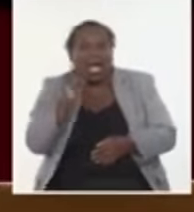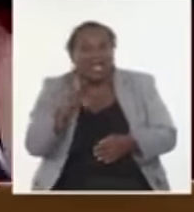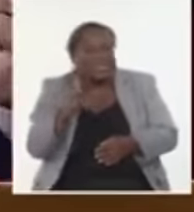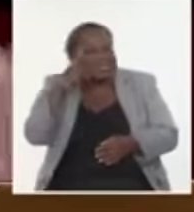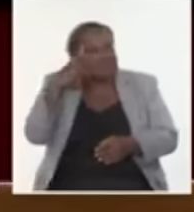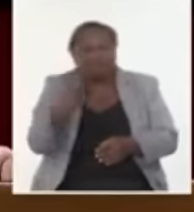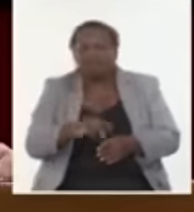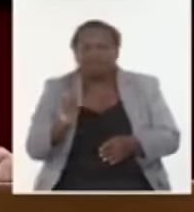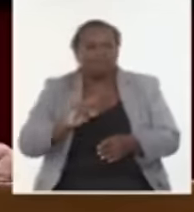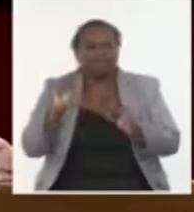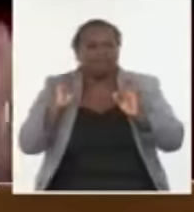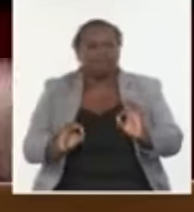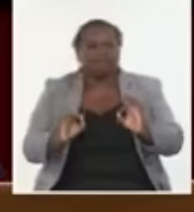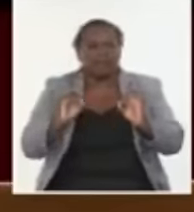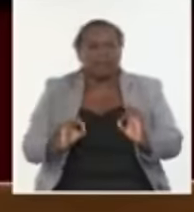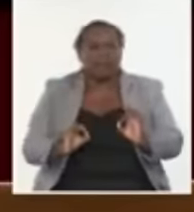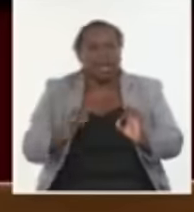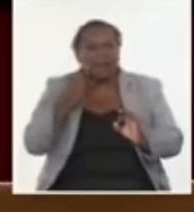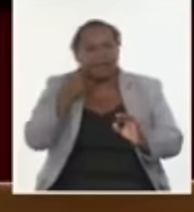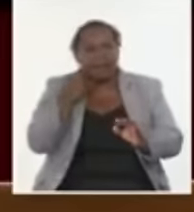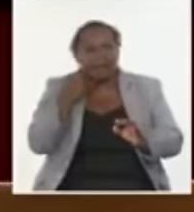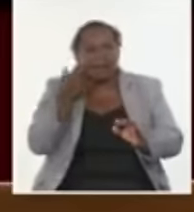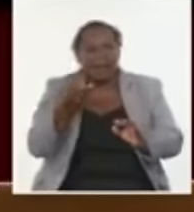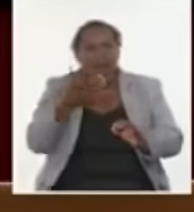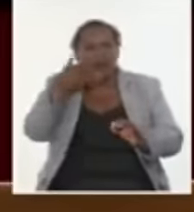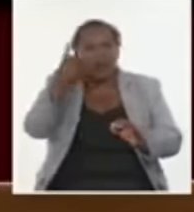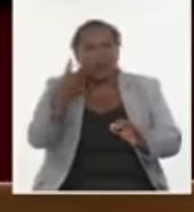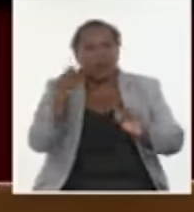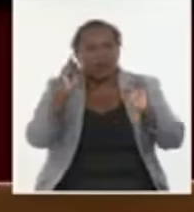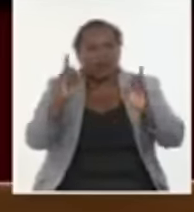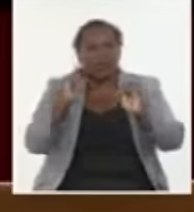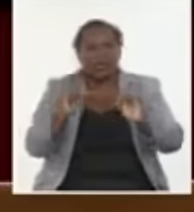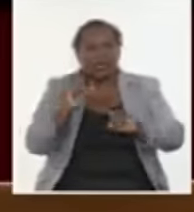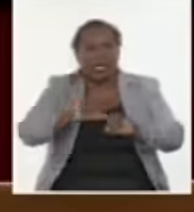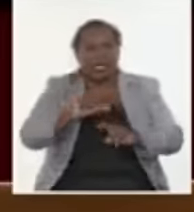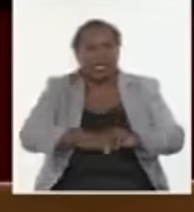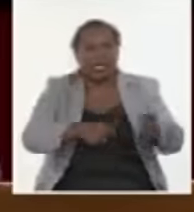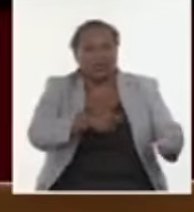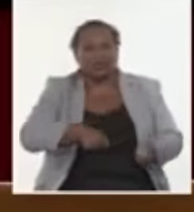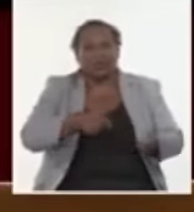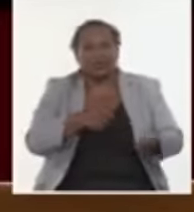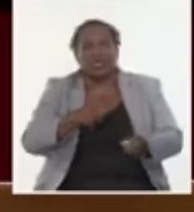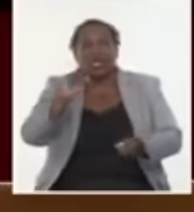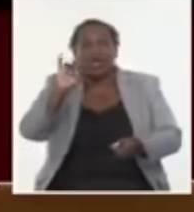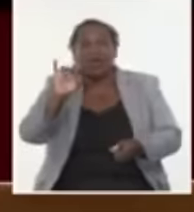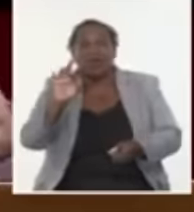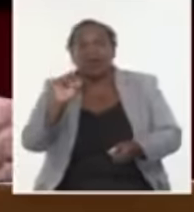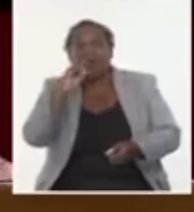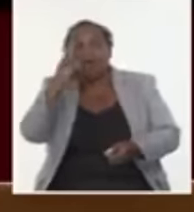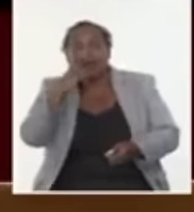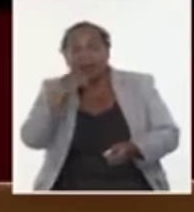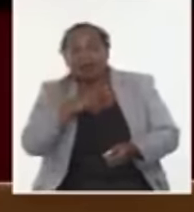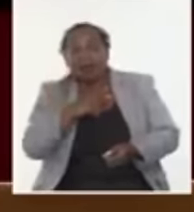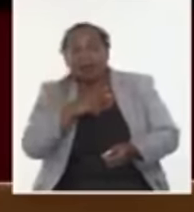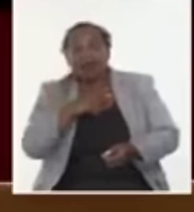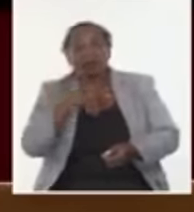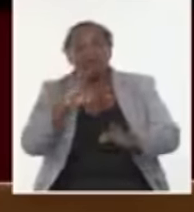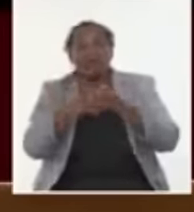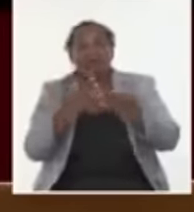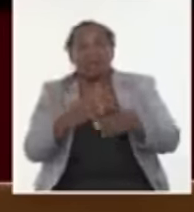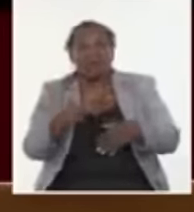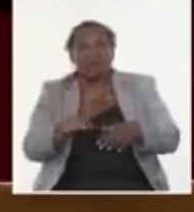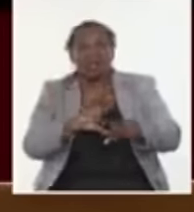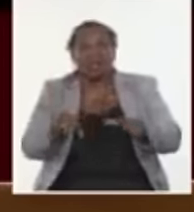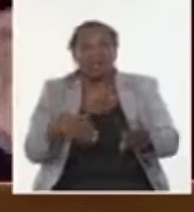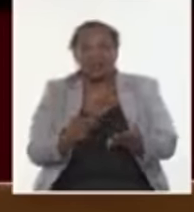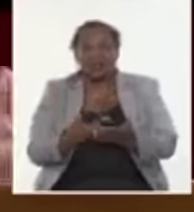valorar el alcance y lo bueno que es esta política de la agricultura urbana soberana familiar. ¿Por qué? Porque ya nosotros nos lo hemos